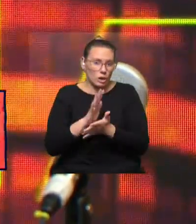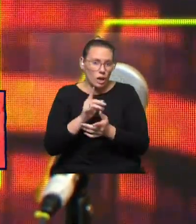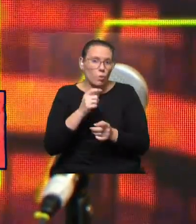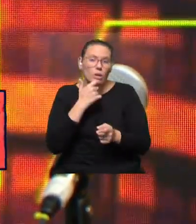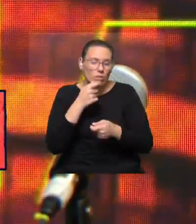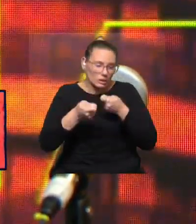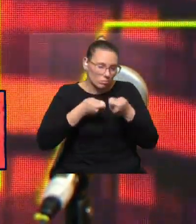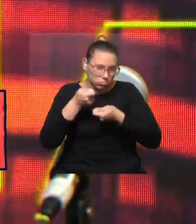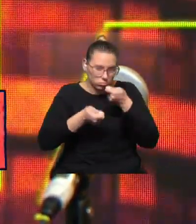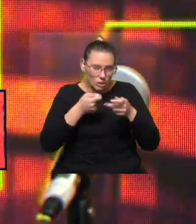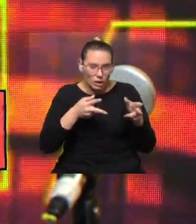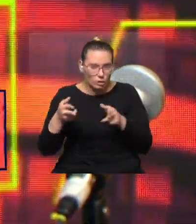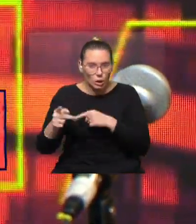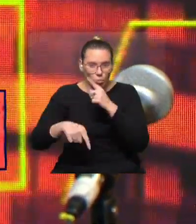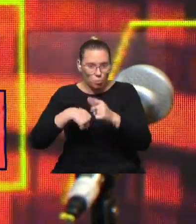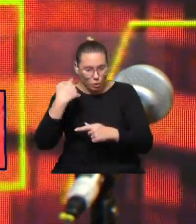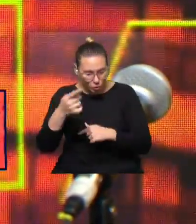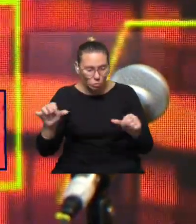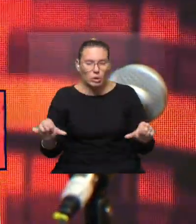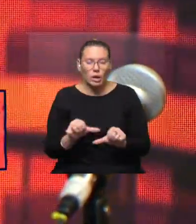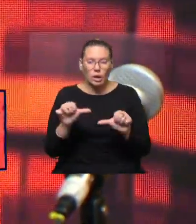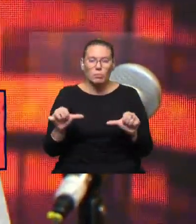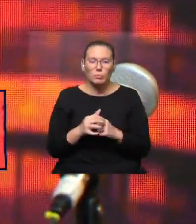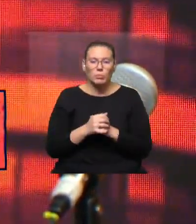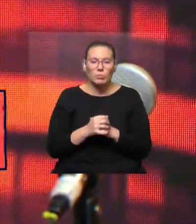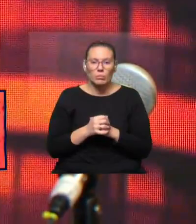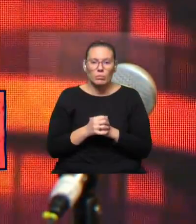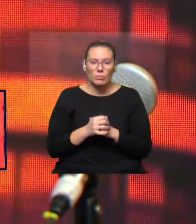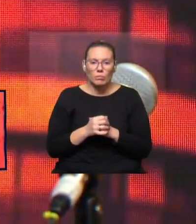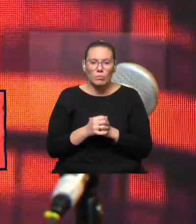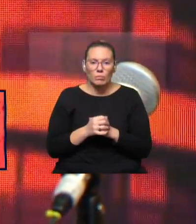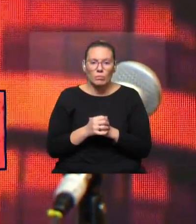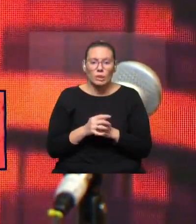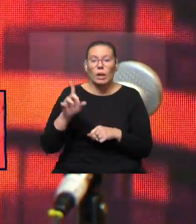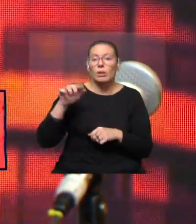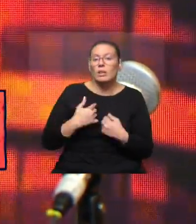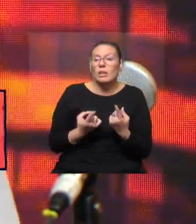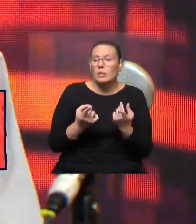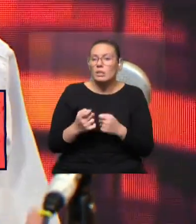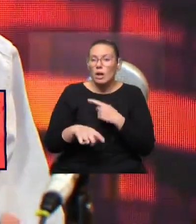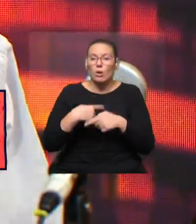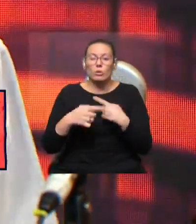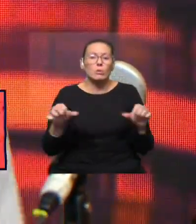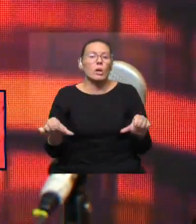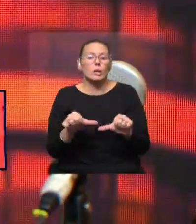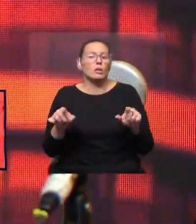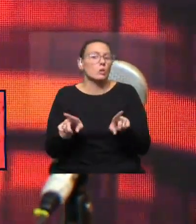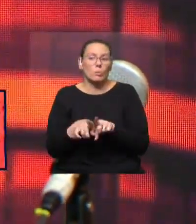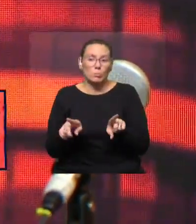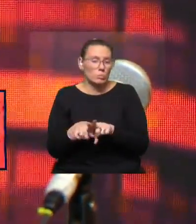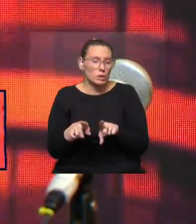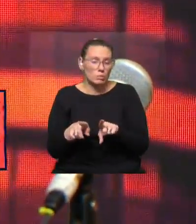este que va a ser lo próximo que saquemos surgió la necesidad de seguir haciendo eso mismo